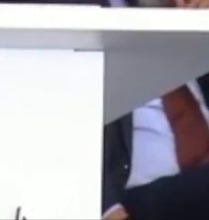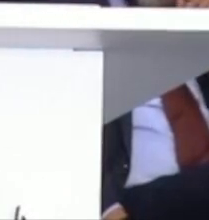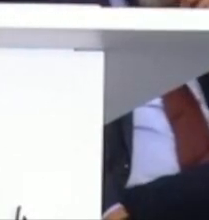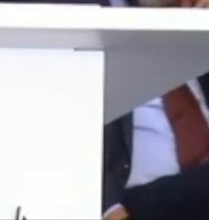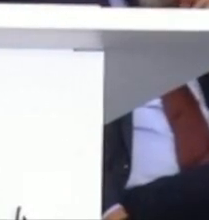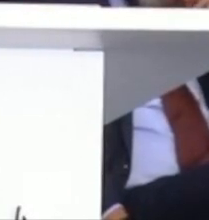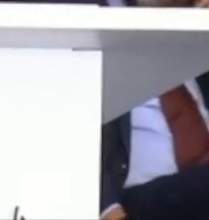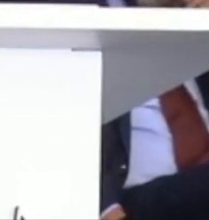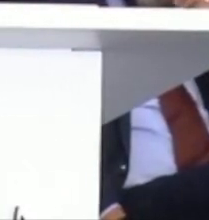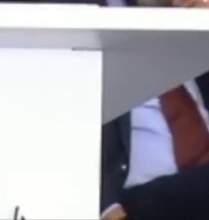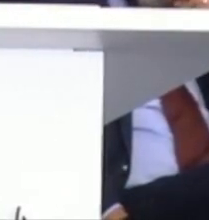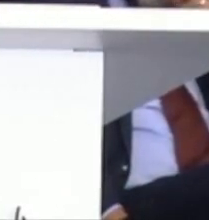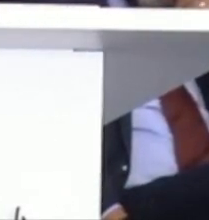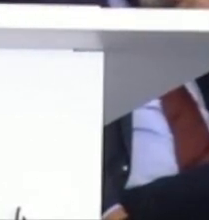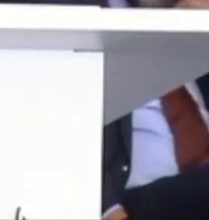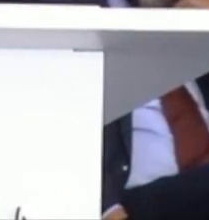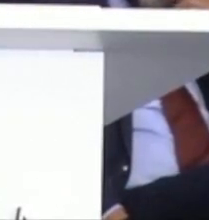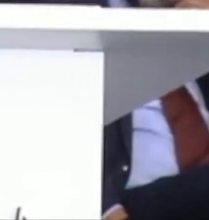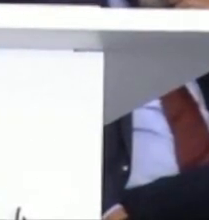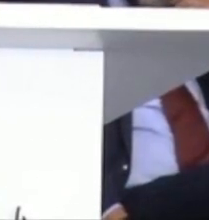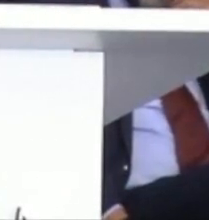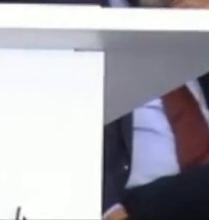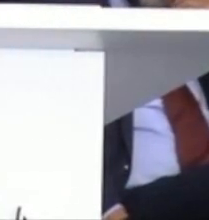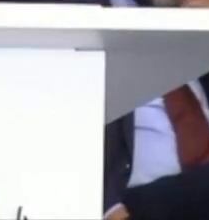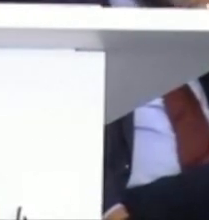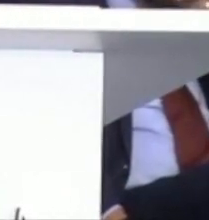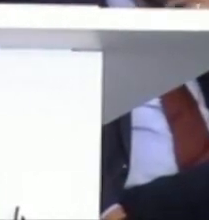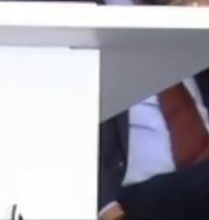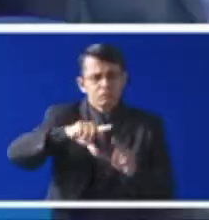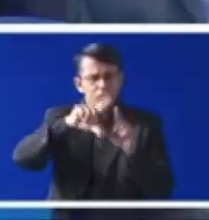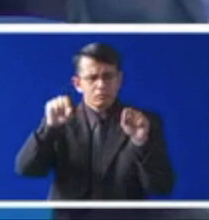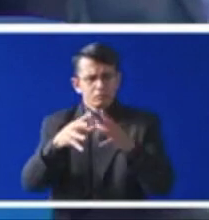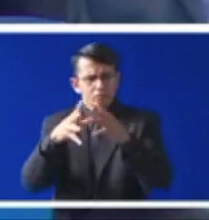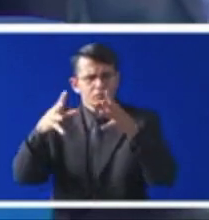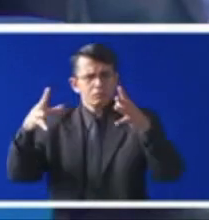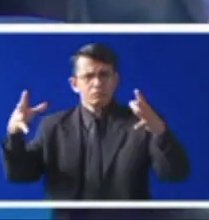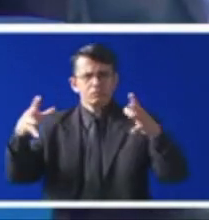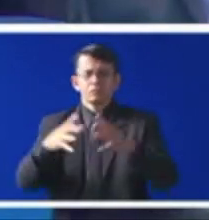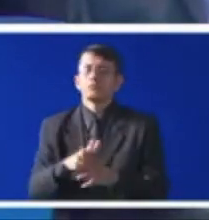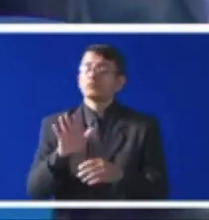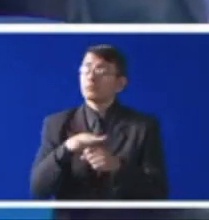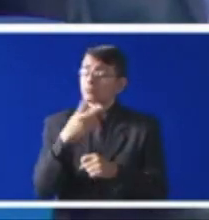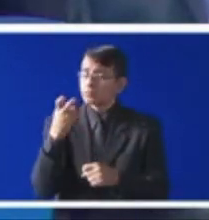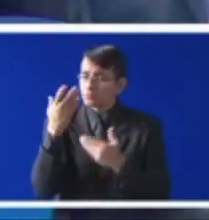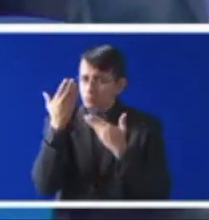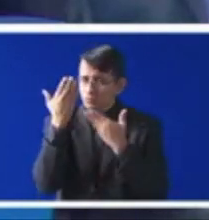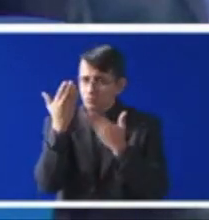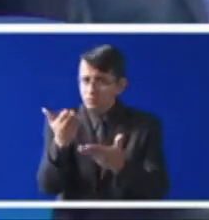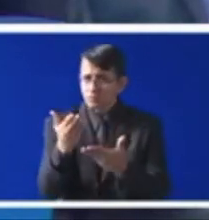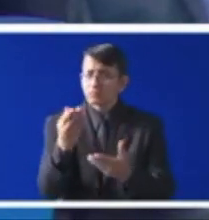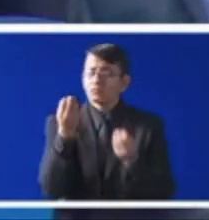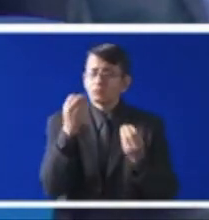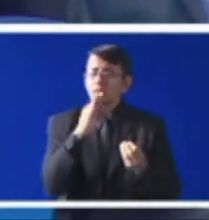fruto de un cruel egoísmo que en el mundo de hoy no puede ni debe imperar. Por ello les pido que tengan